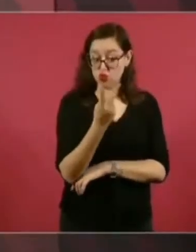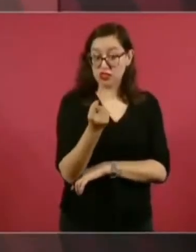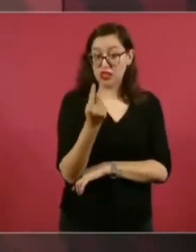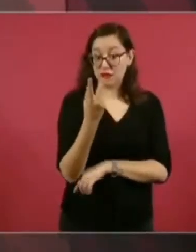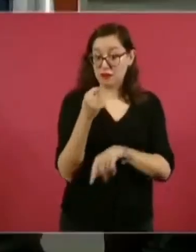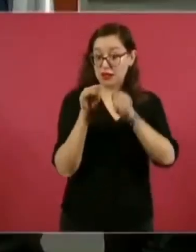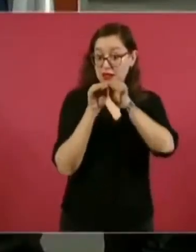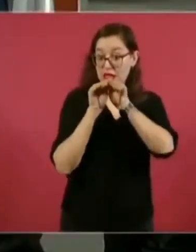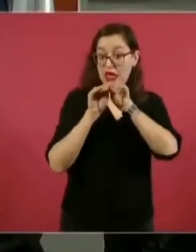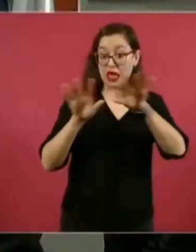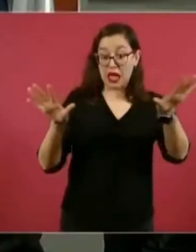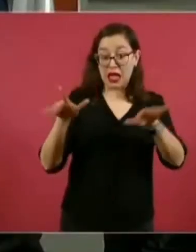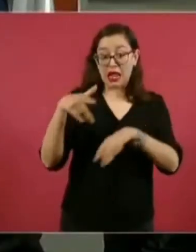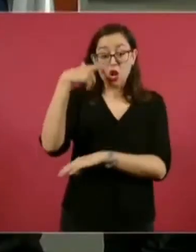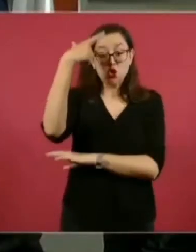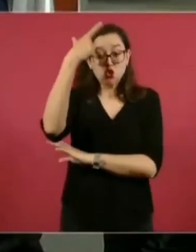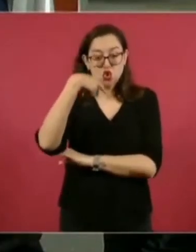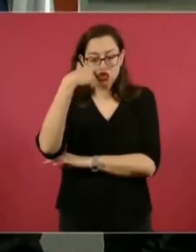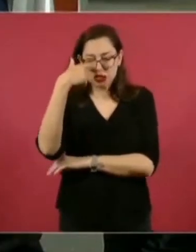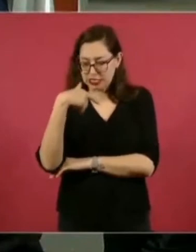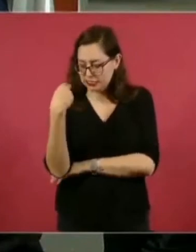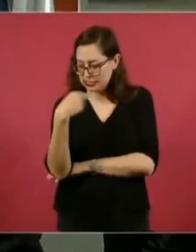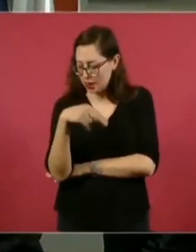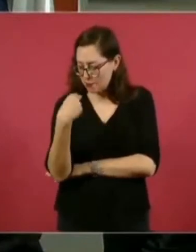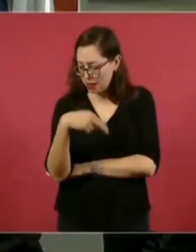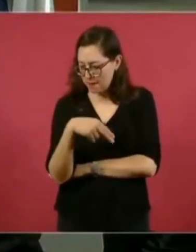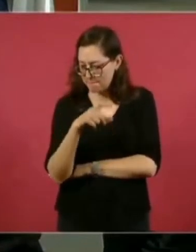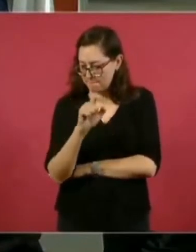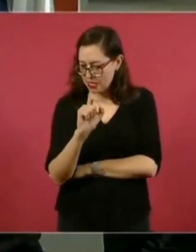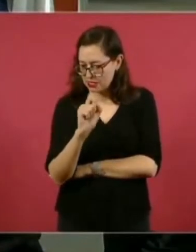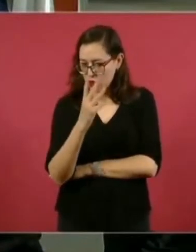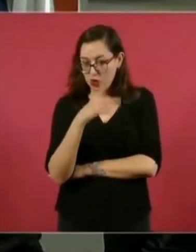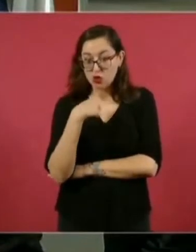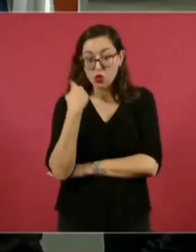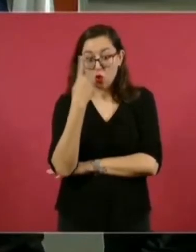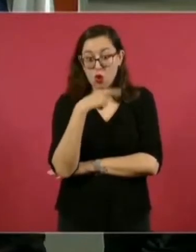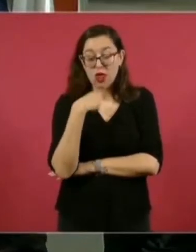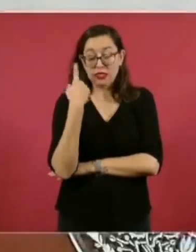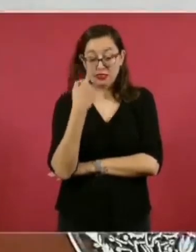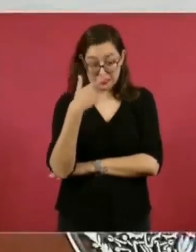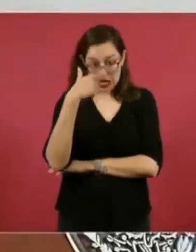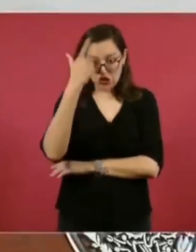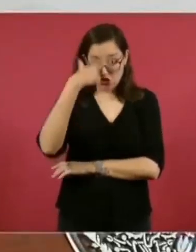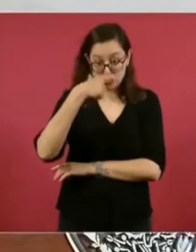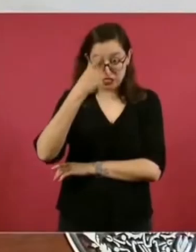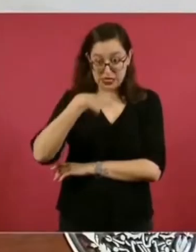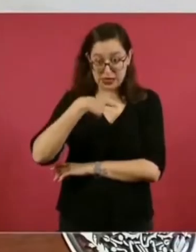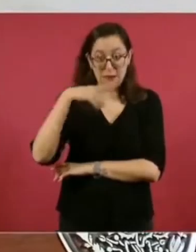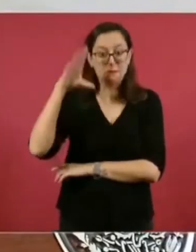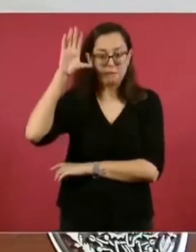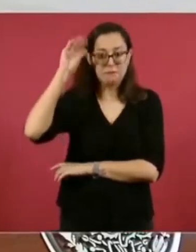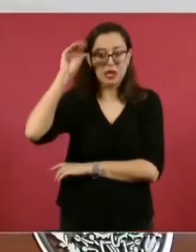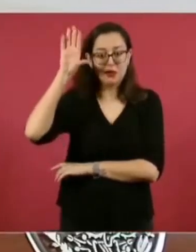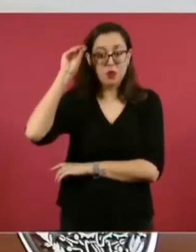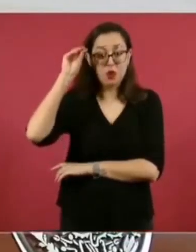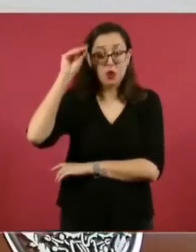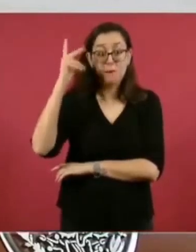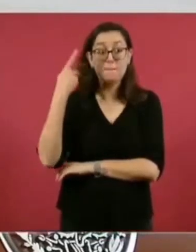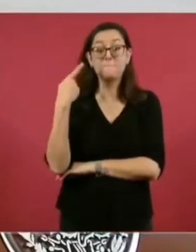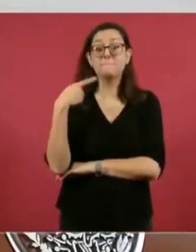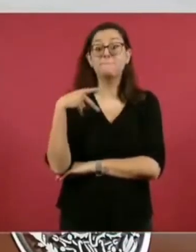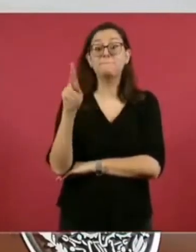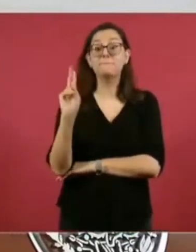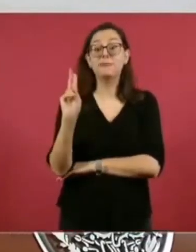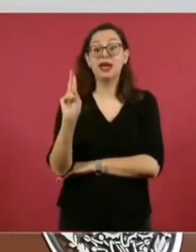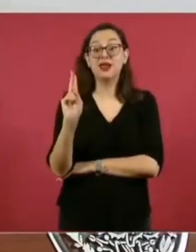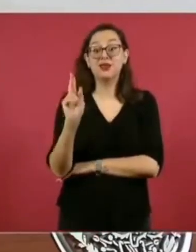el de Sabludowski de la noche, sí. Y me hace la entrevista, pero de todas maneras, aun cuando